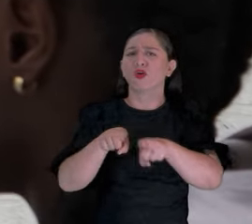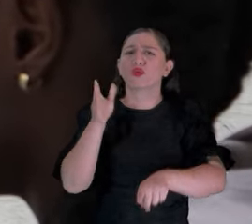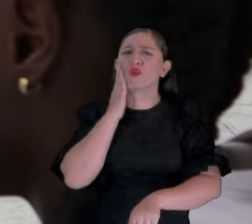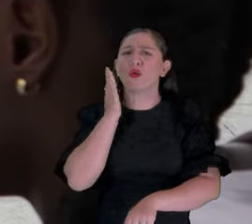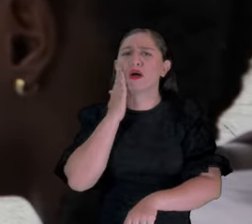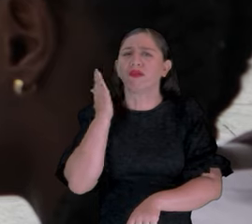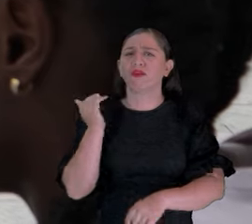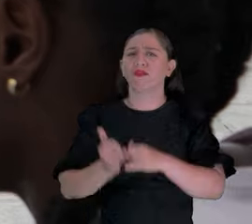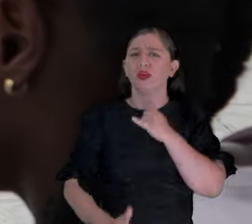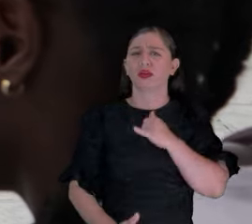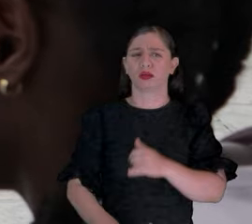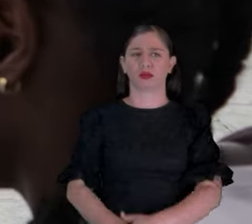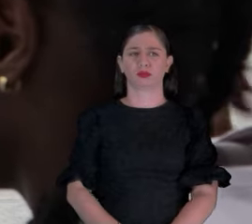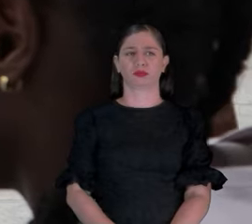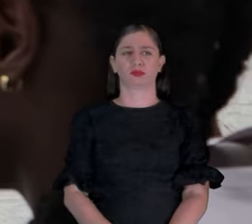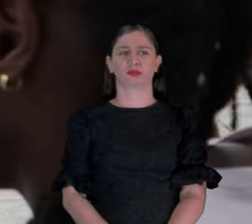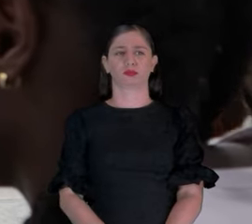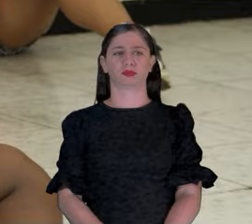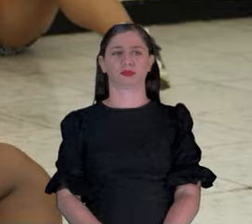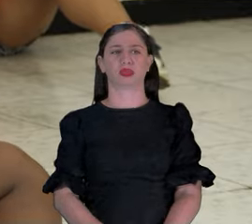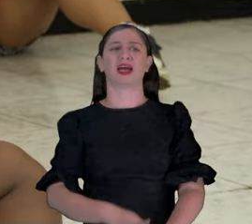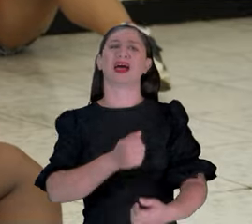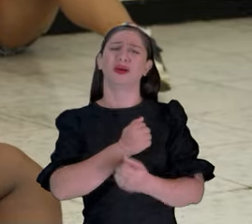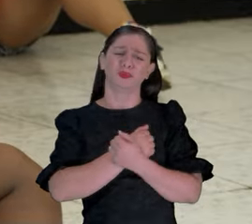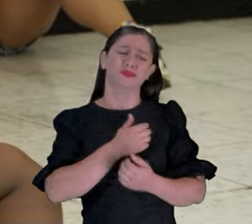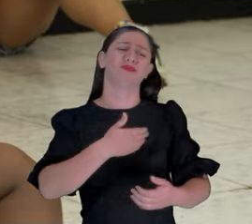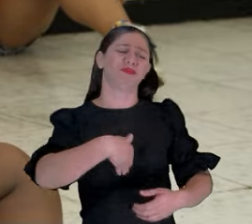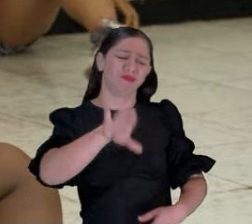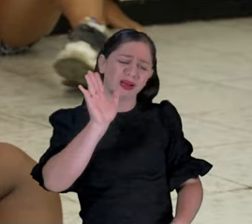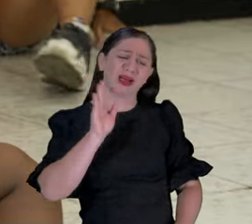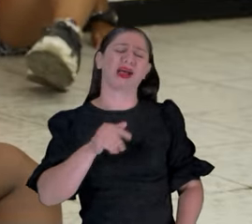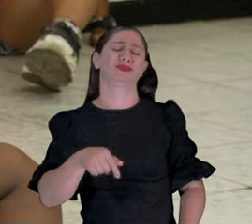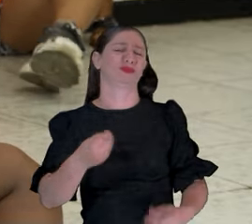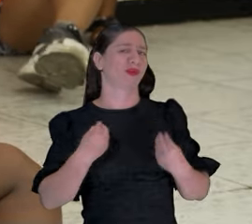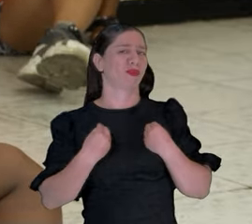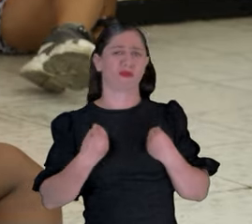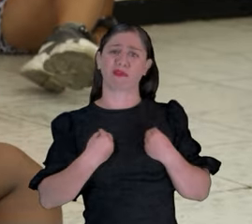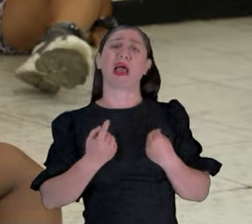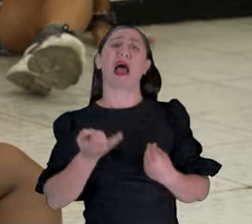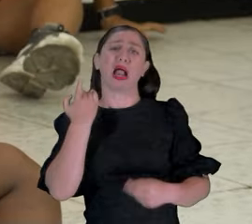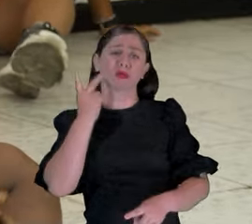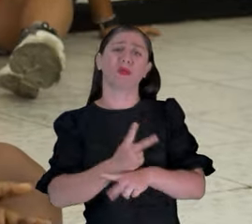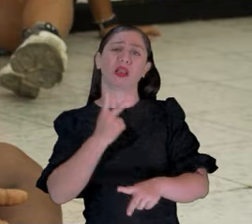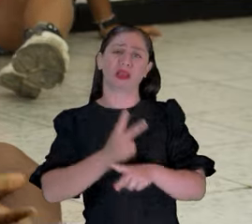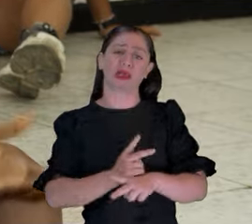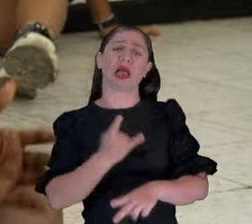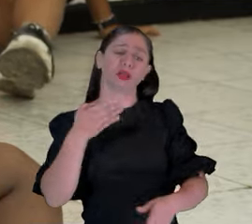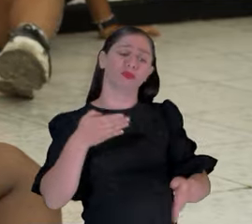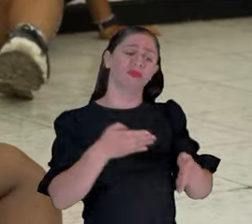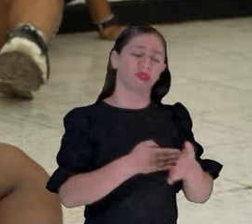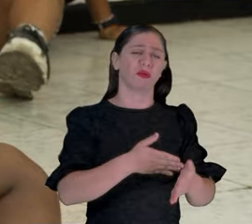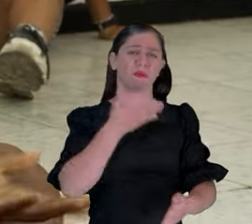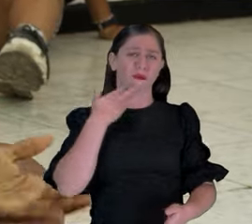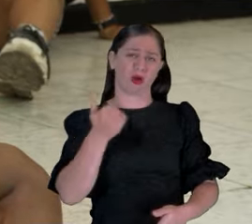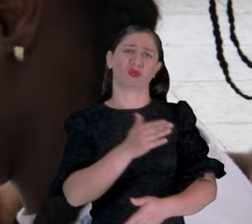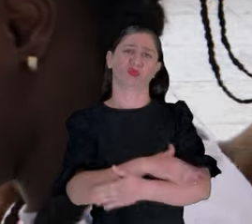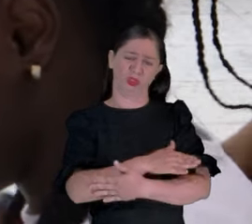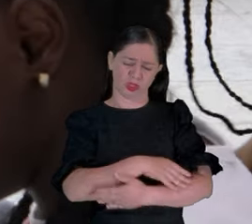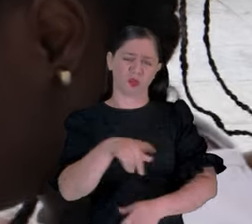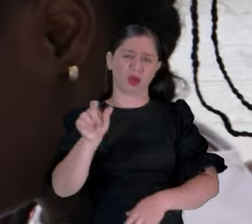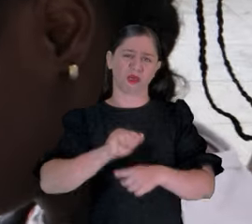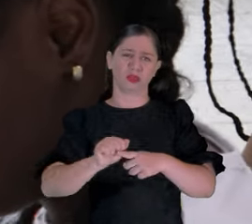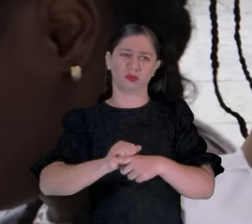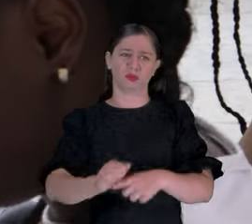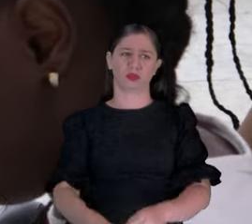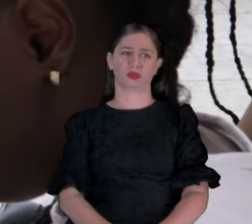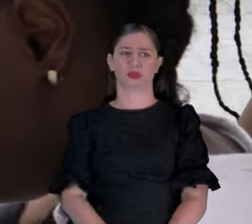ay, ya. ¿Y cuándo es que es la final del concurso? Amor, váyase. Este barrio está muy peligroso, si no es de aquí le pueden hacer algo. No